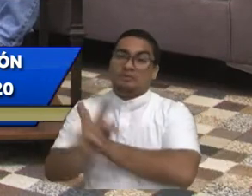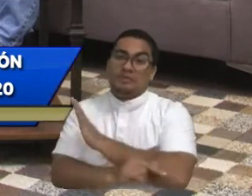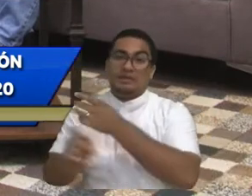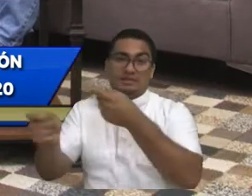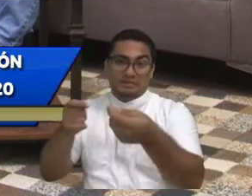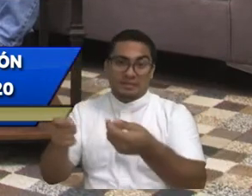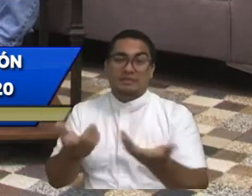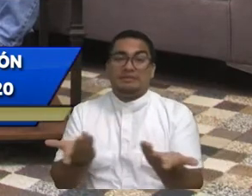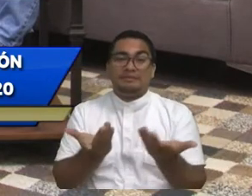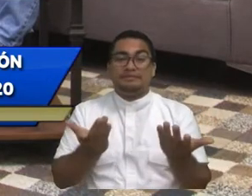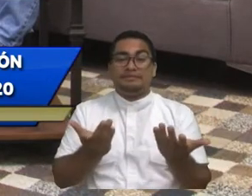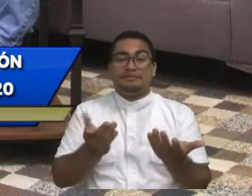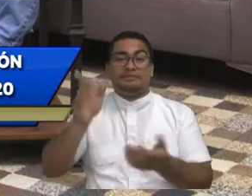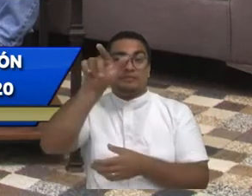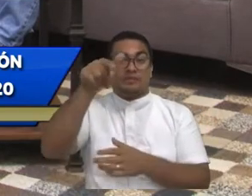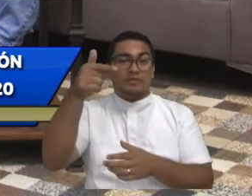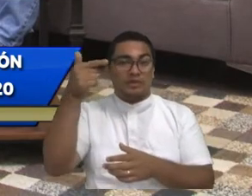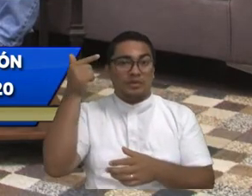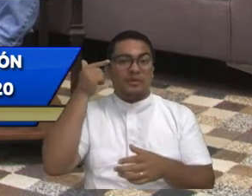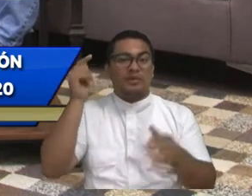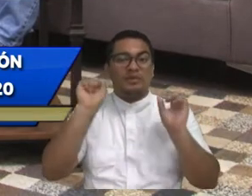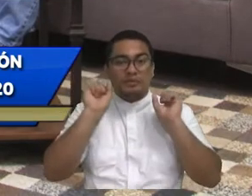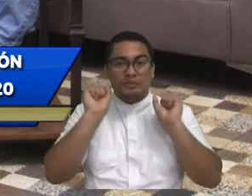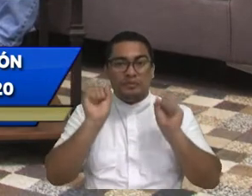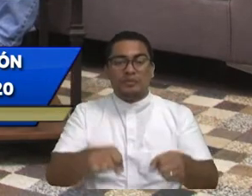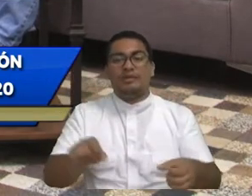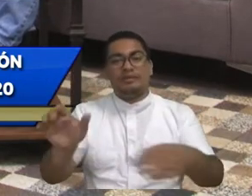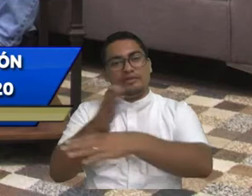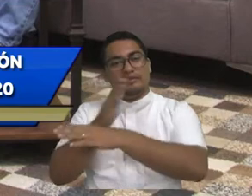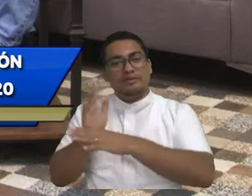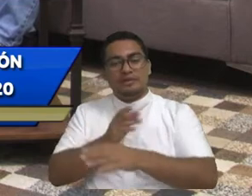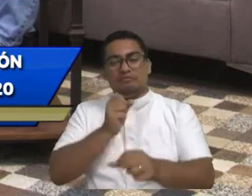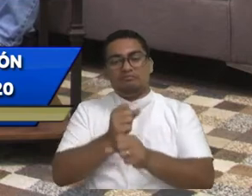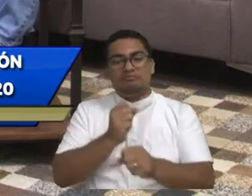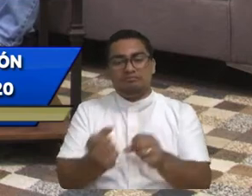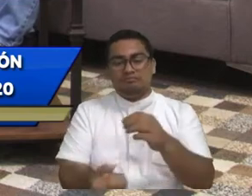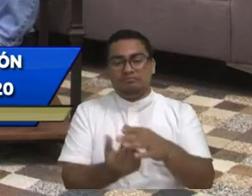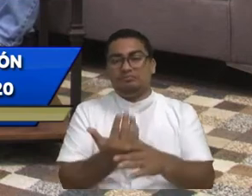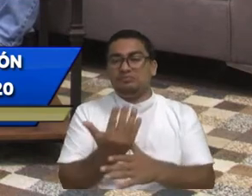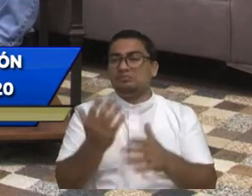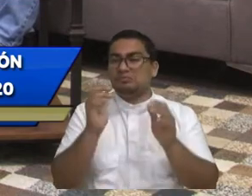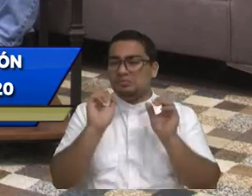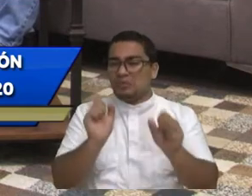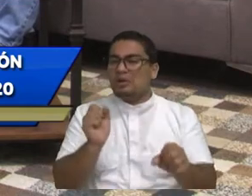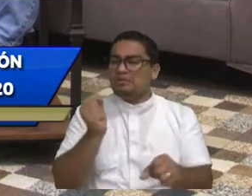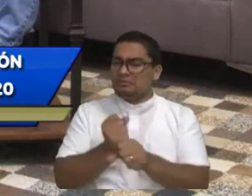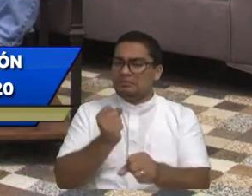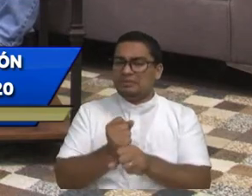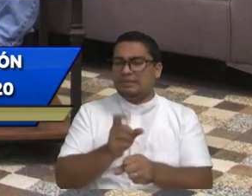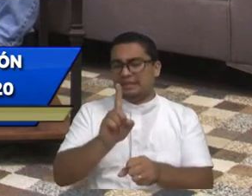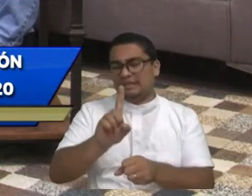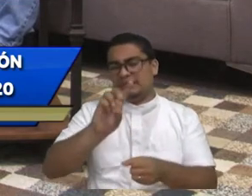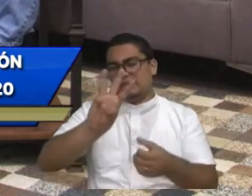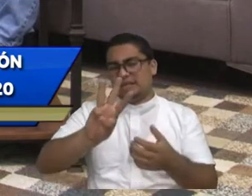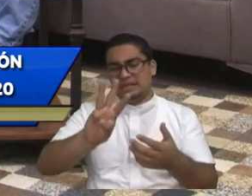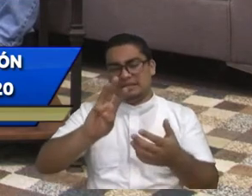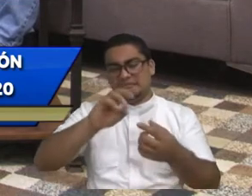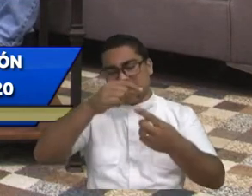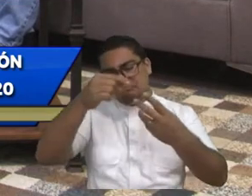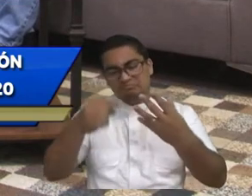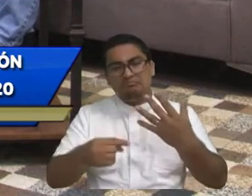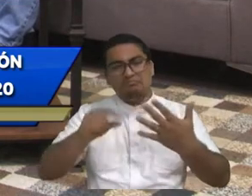gobierno el poder asegurar la tecnificación de los sistemas productivos agropecuarios y entonces ahí tenemos 13 carreras que vienen en